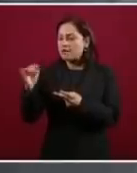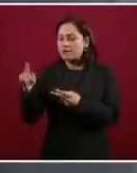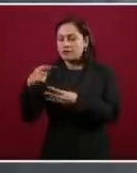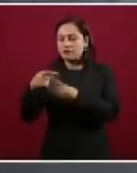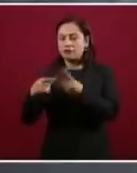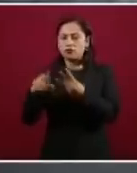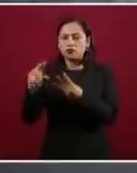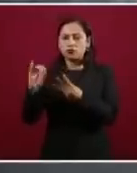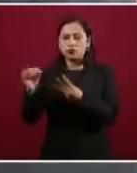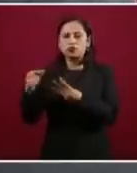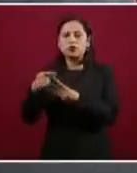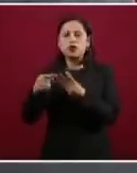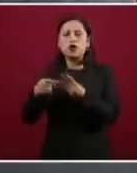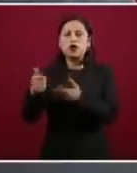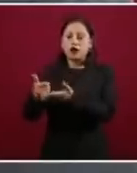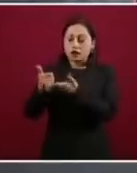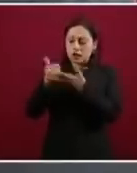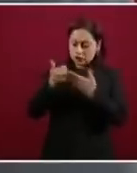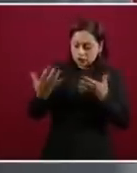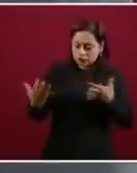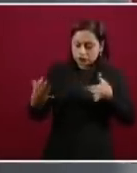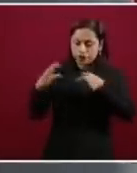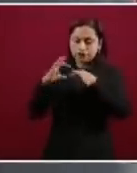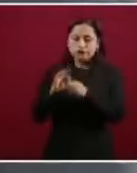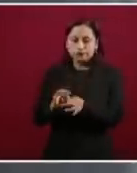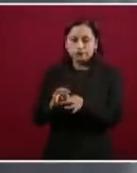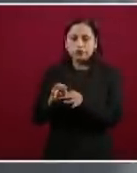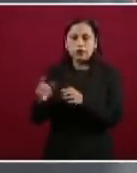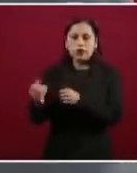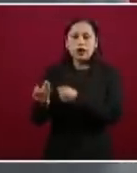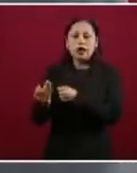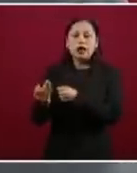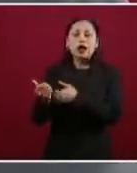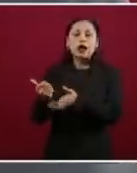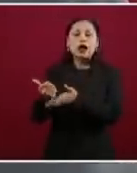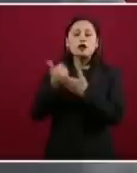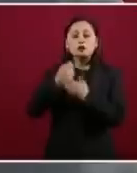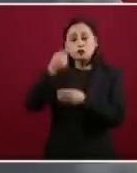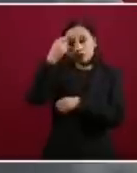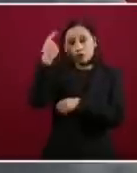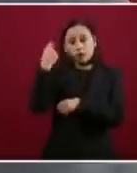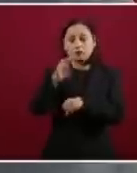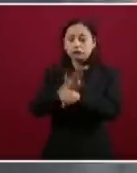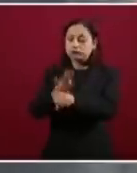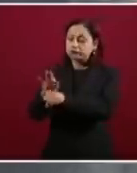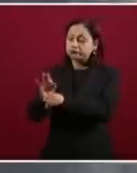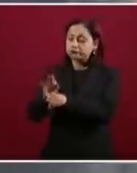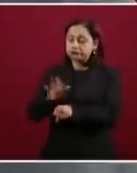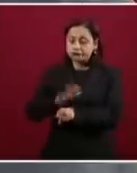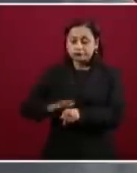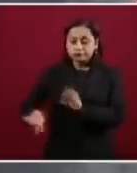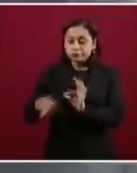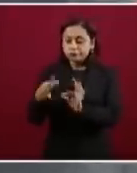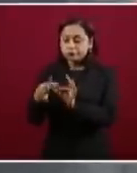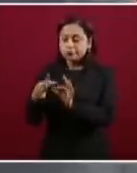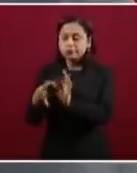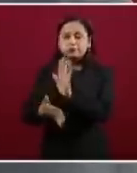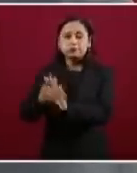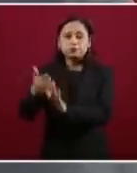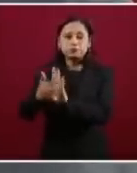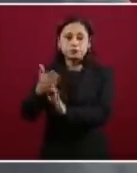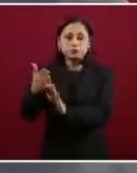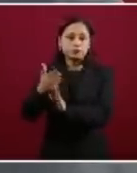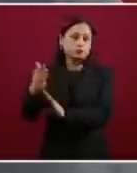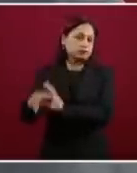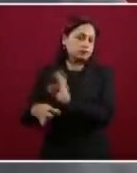el tratamiento hacia comunidades y hacia distintos habitantes sea con las mejores prácticas. Segundo, estamos tratando